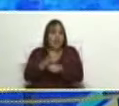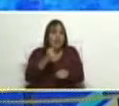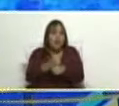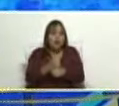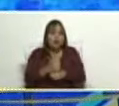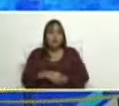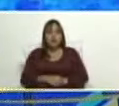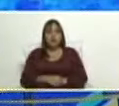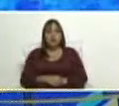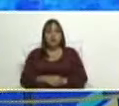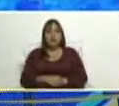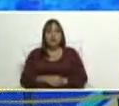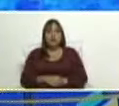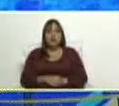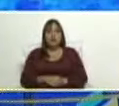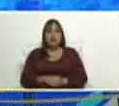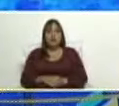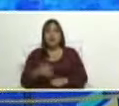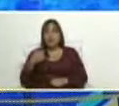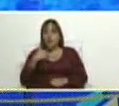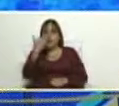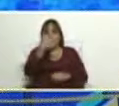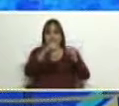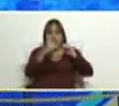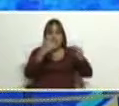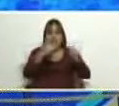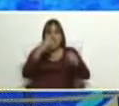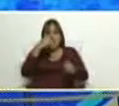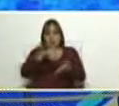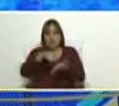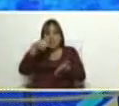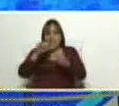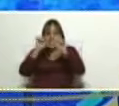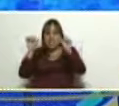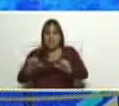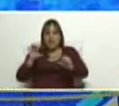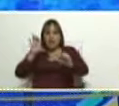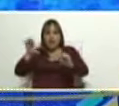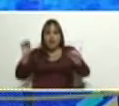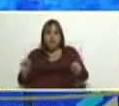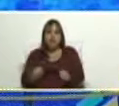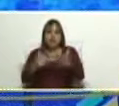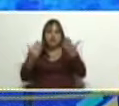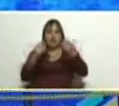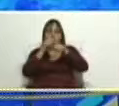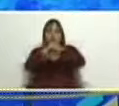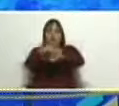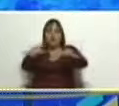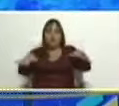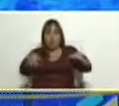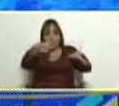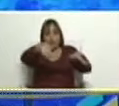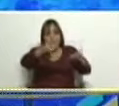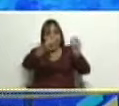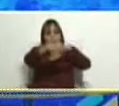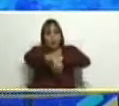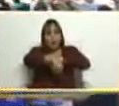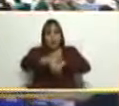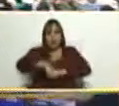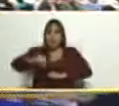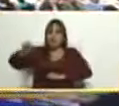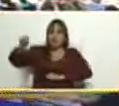actualizados. Cada vez que yo saque mi mensajito por WhatsApp, el sistema patria lo lance. ¿Están de acuerdo?